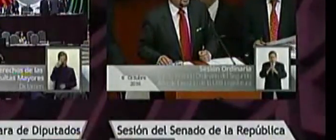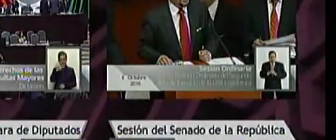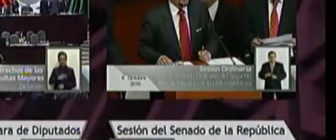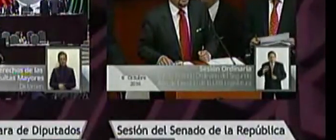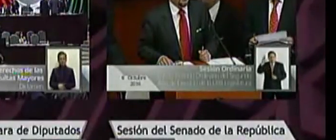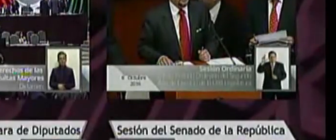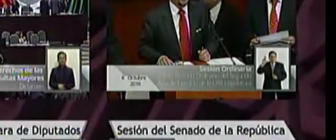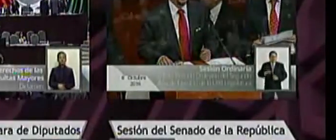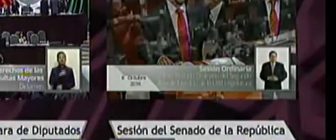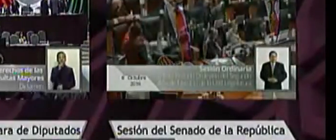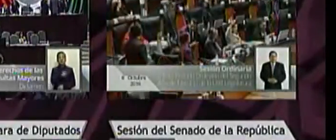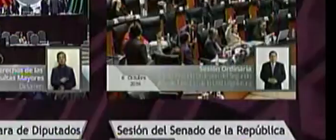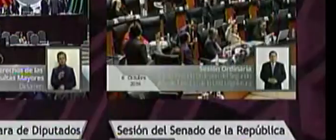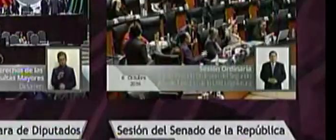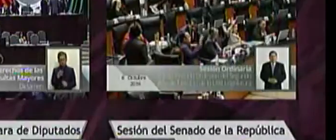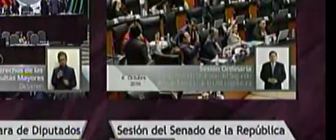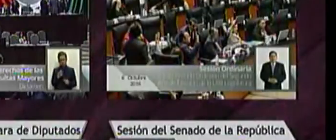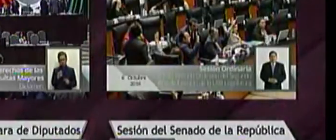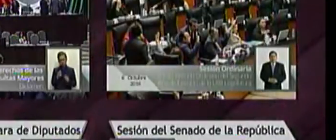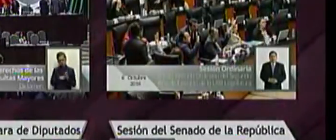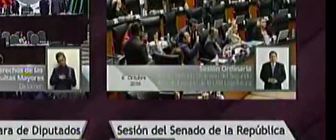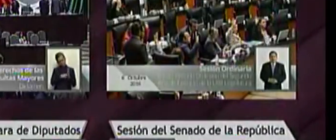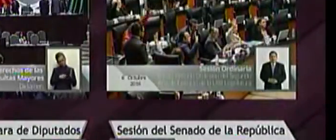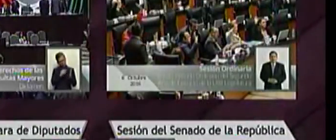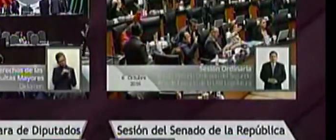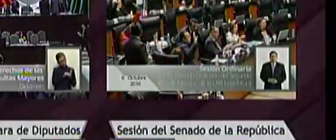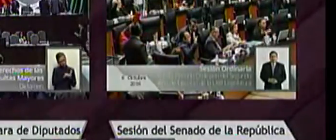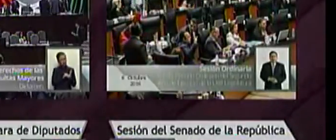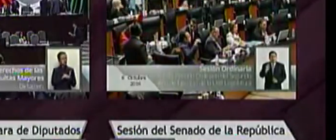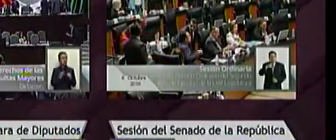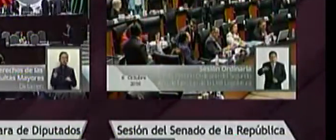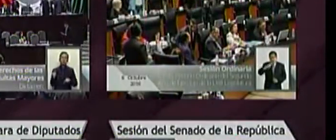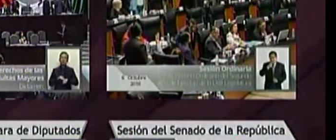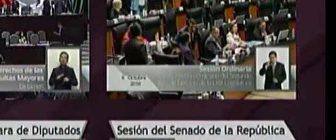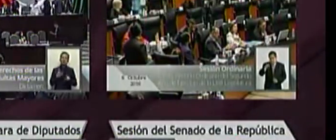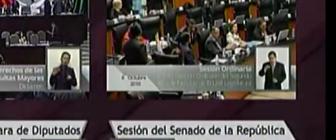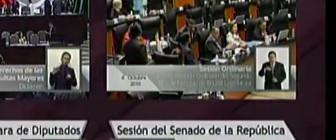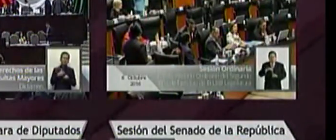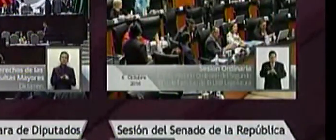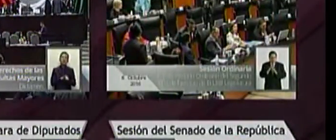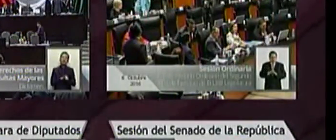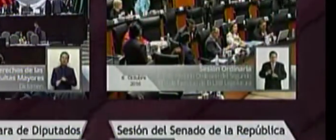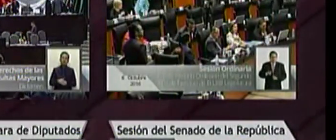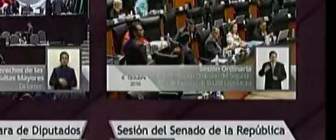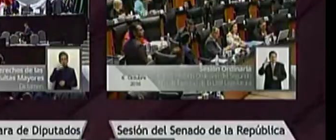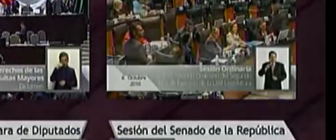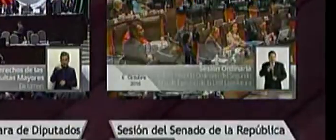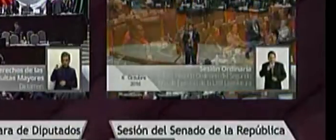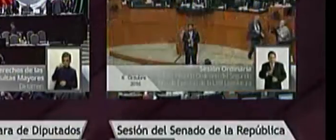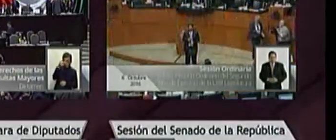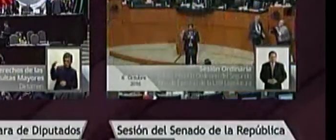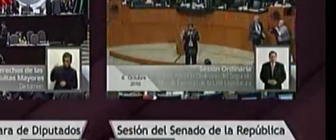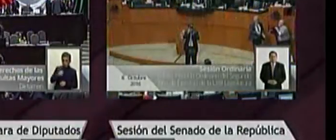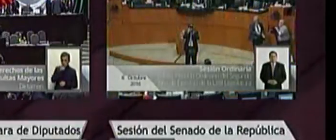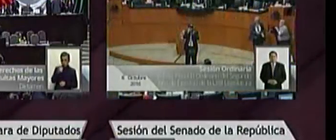Además, la reforma que estaremos aprobando establece como objetivo de la política nacional sobre personas adultas